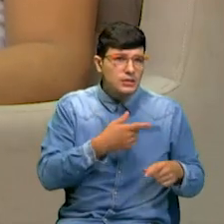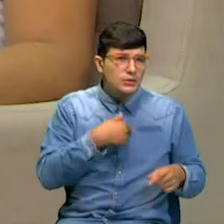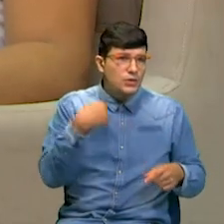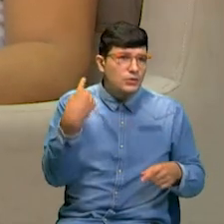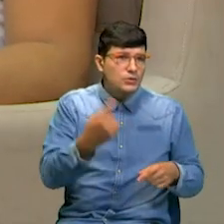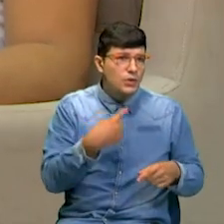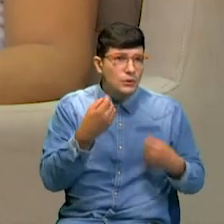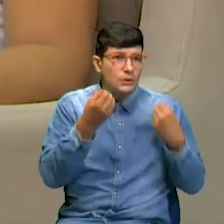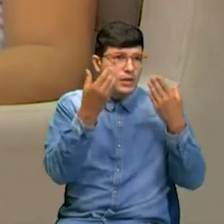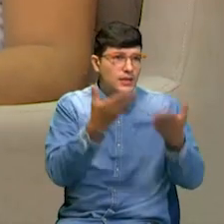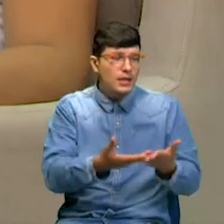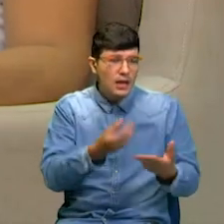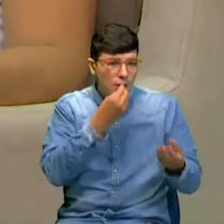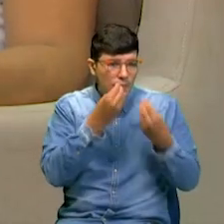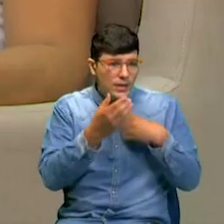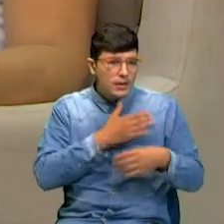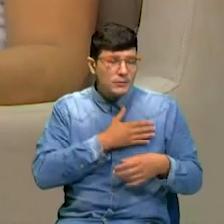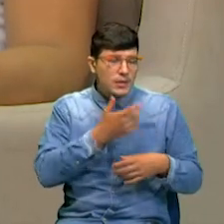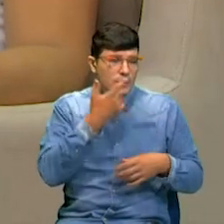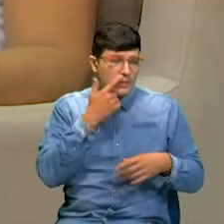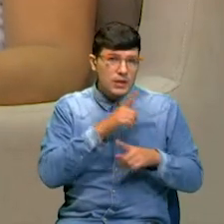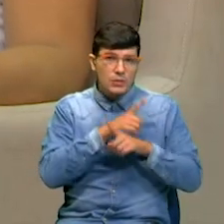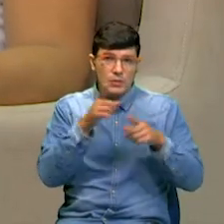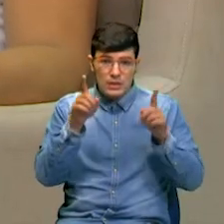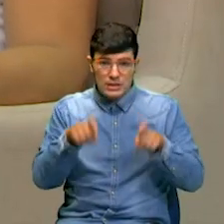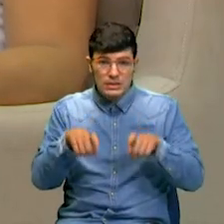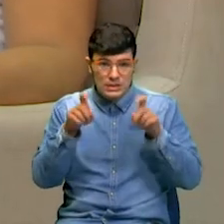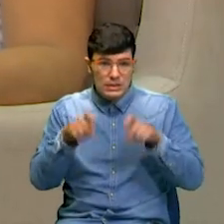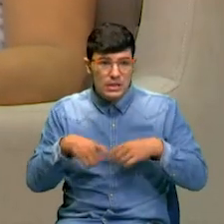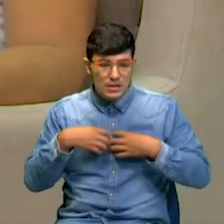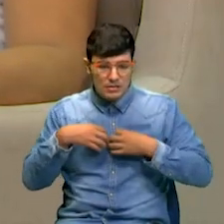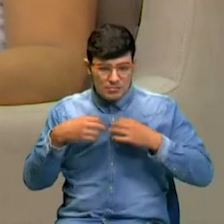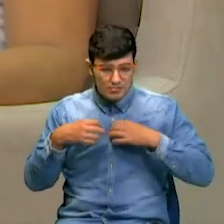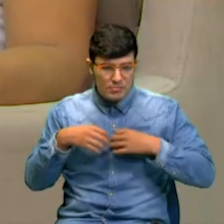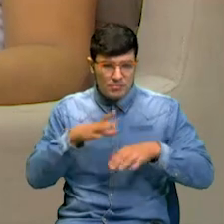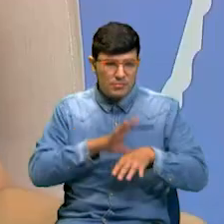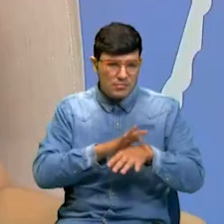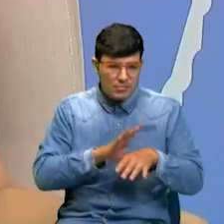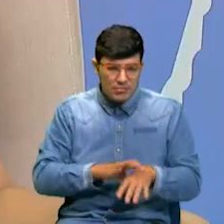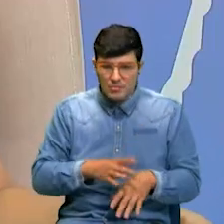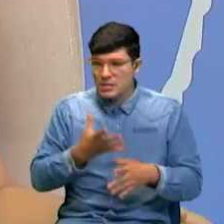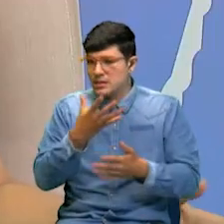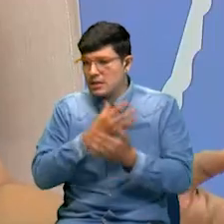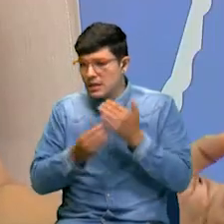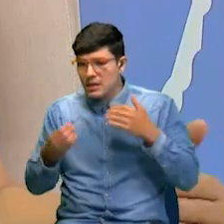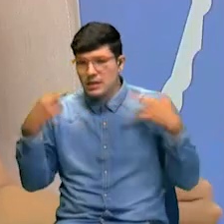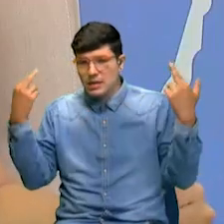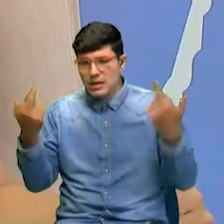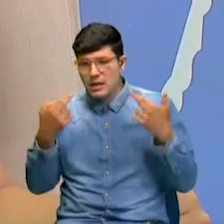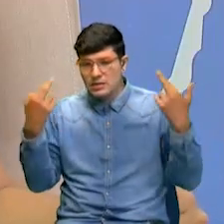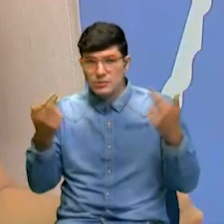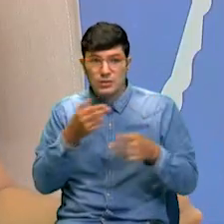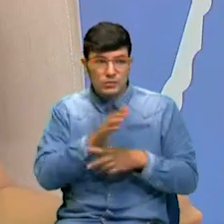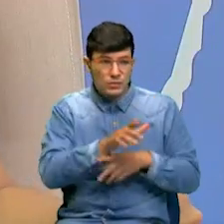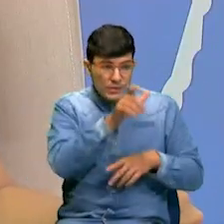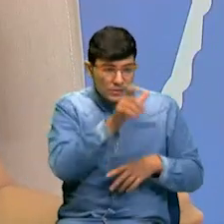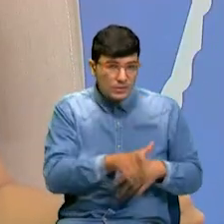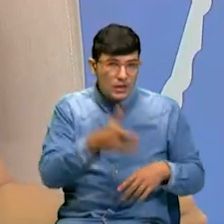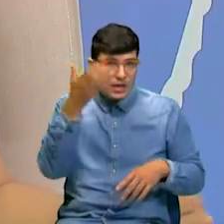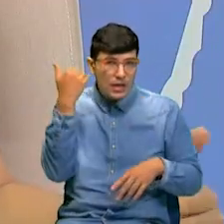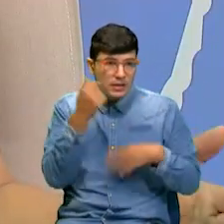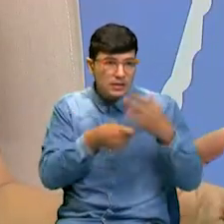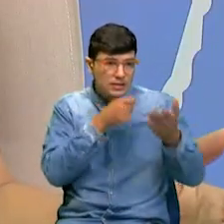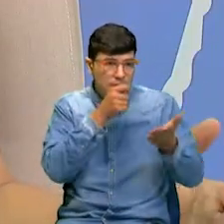dando los alimentos a mi padre, no, él también requiere de médico y requiere de eso. Entonces si él estaba cotizando pensión,